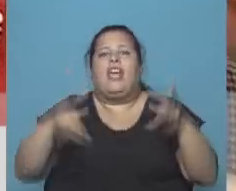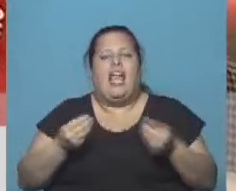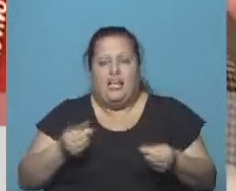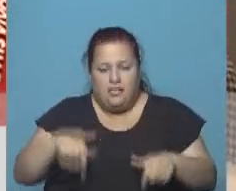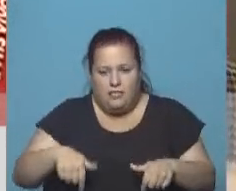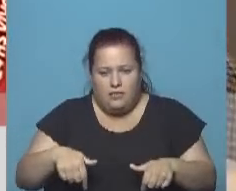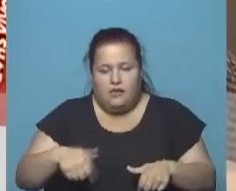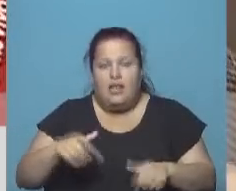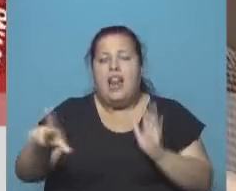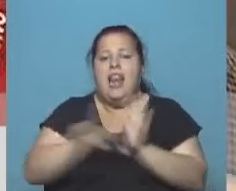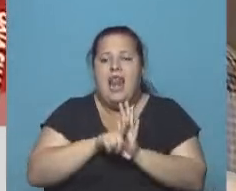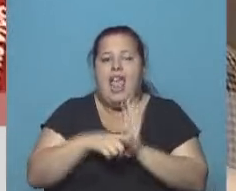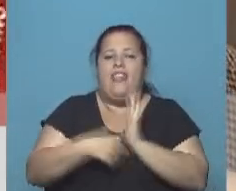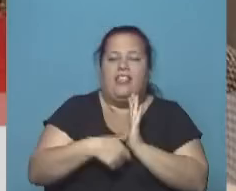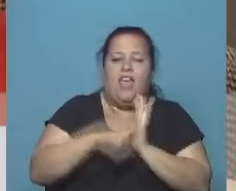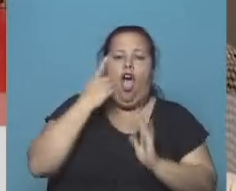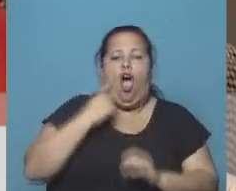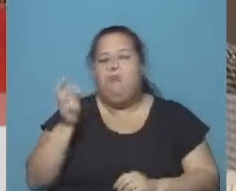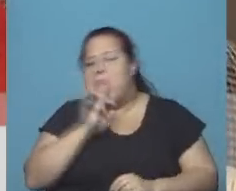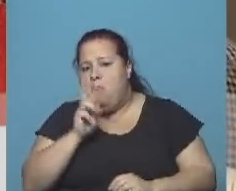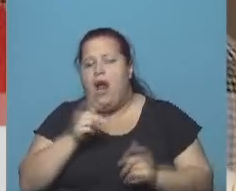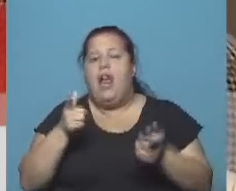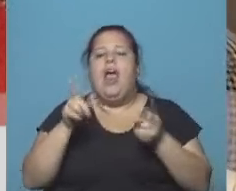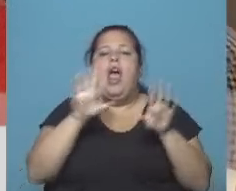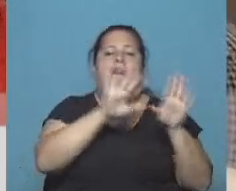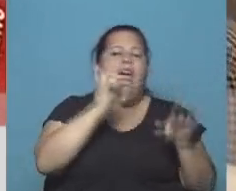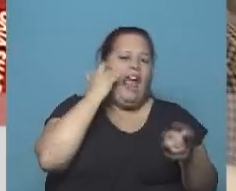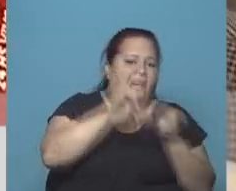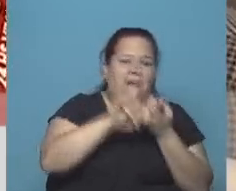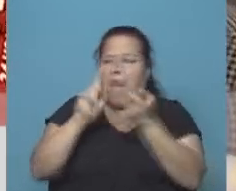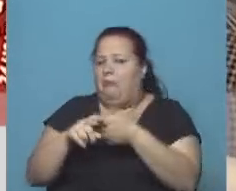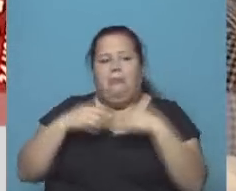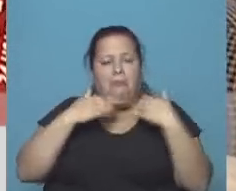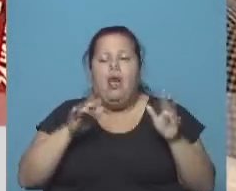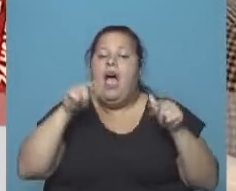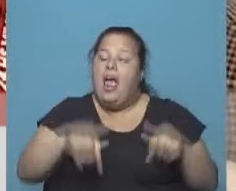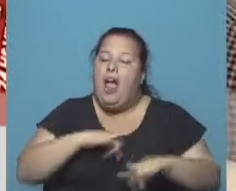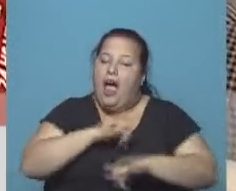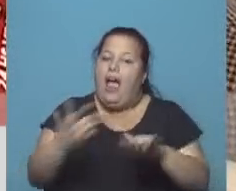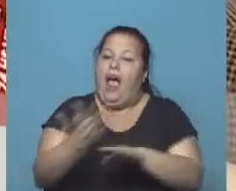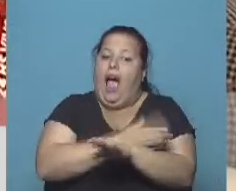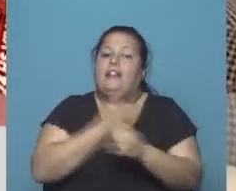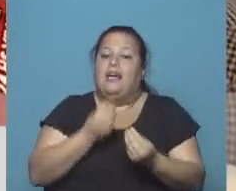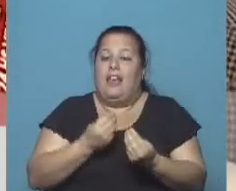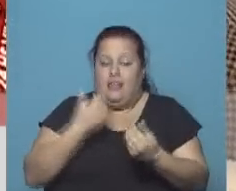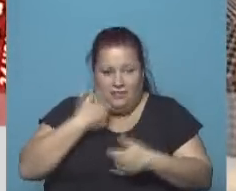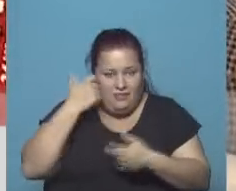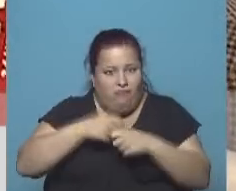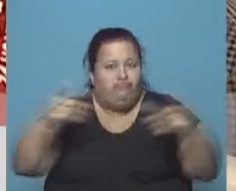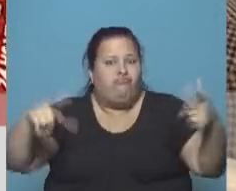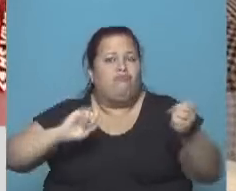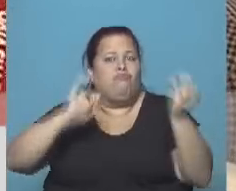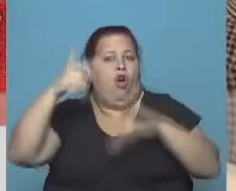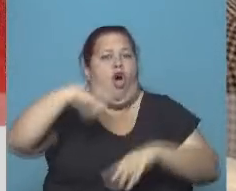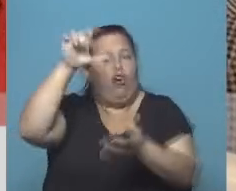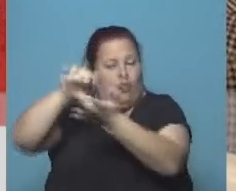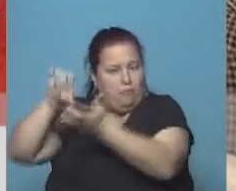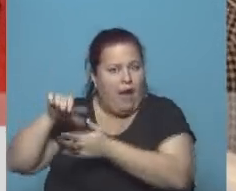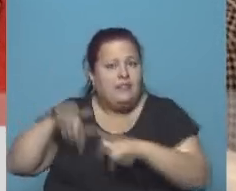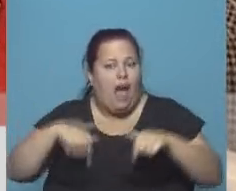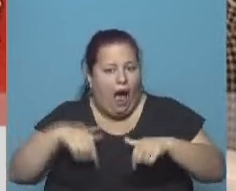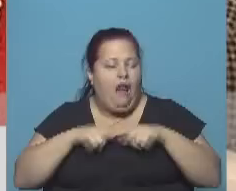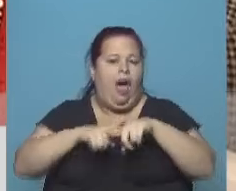y eso representa un riesgo muy serio. En los comienzos de la epidemia de SIDA, la venta de sangre fue uno de los temas que determinó precisamente la rápida